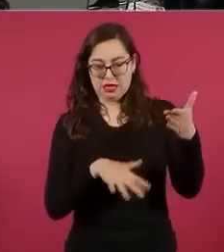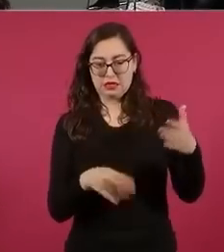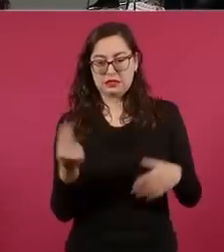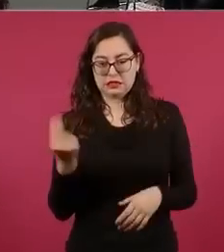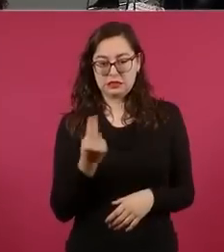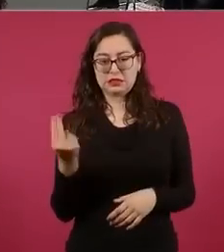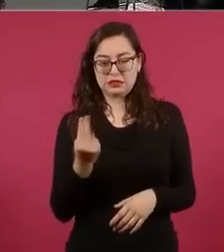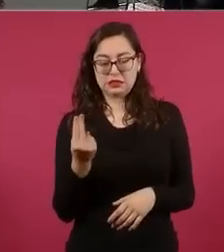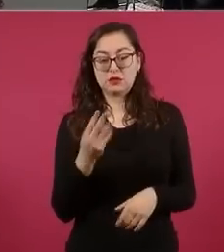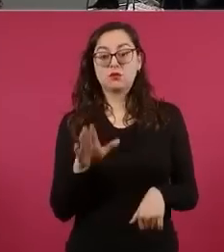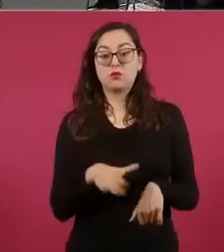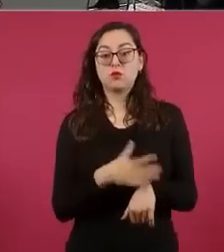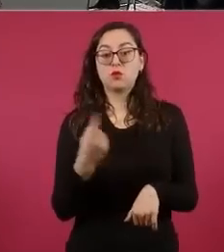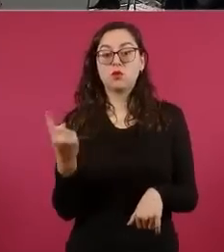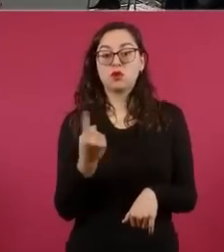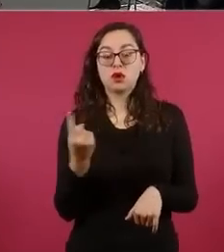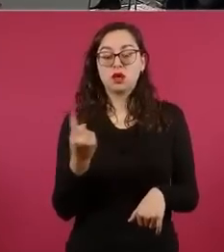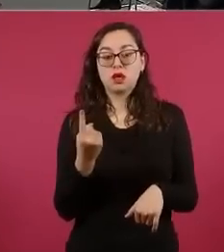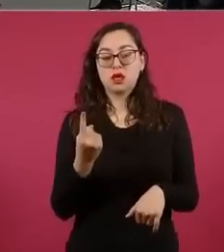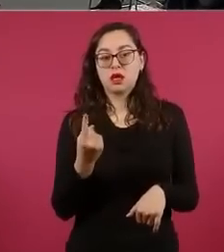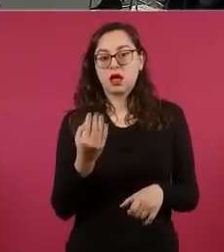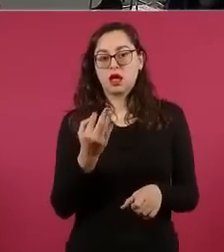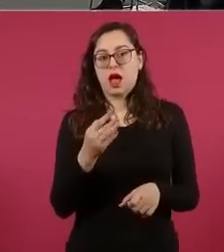muchos siguen esta conferencia